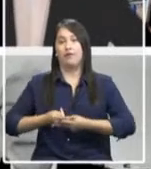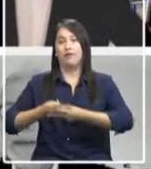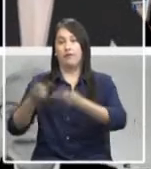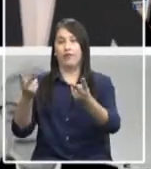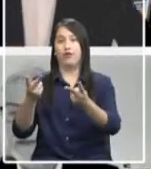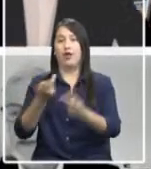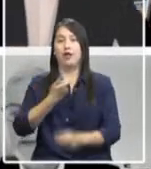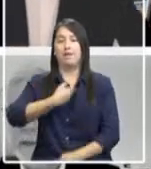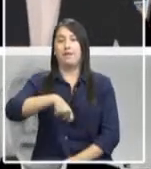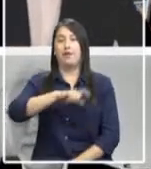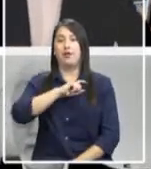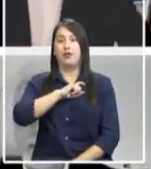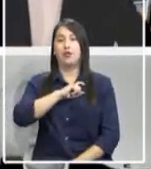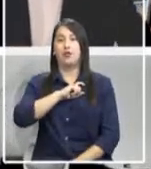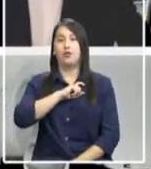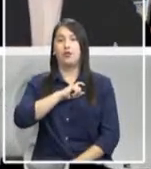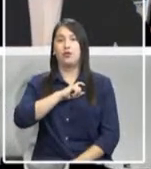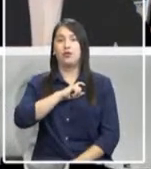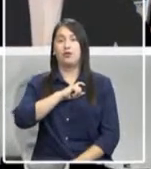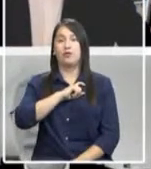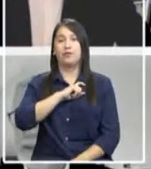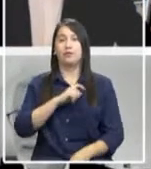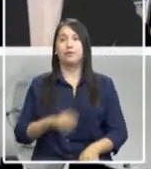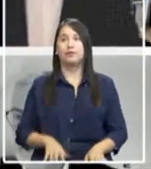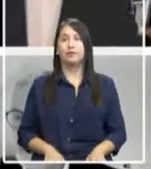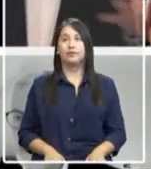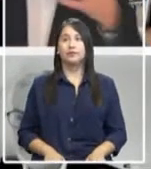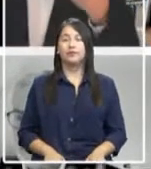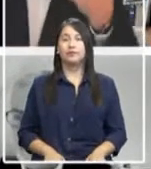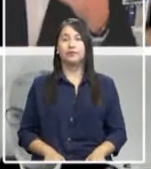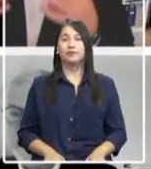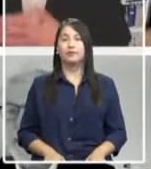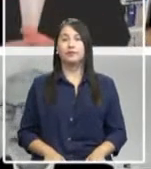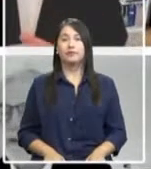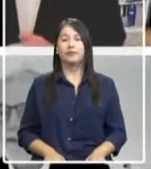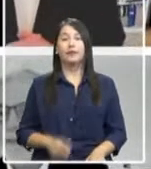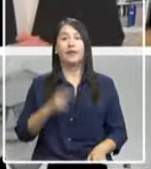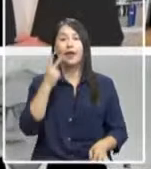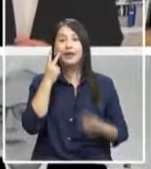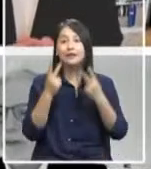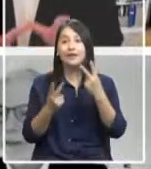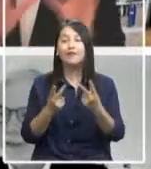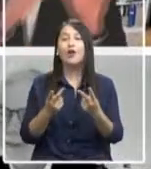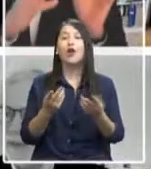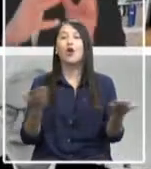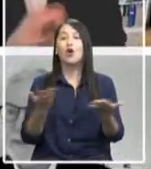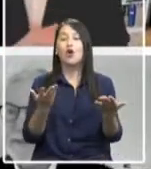Harvard, Harvard Deusto, donde se vio cómo fue aplicada esta